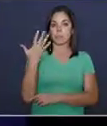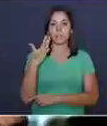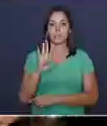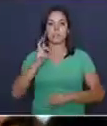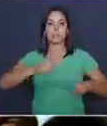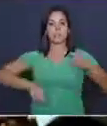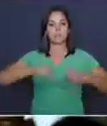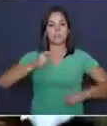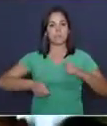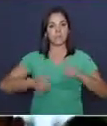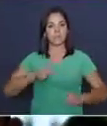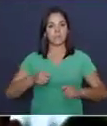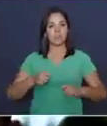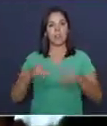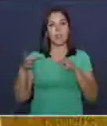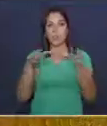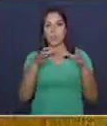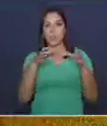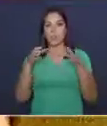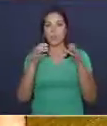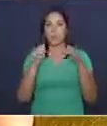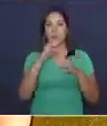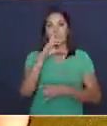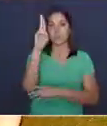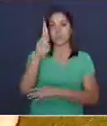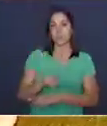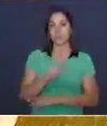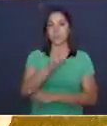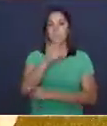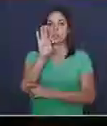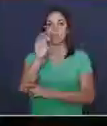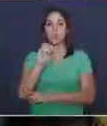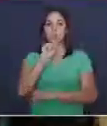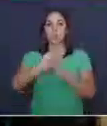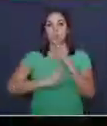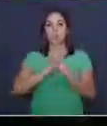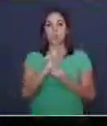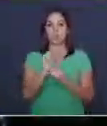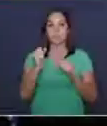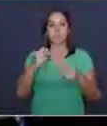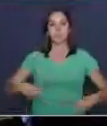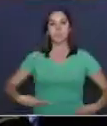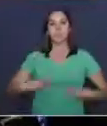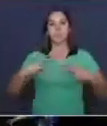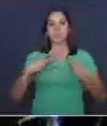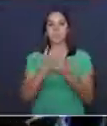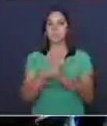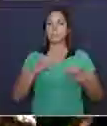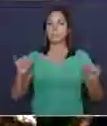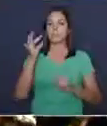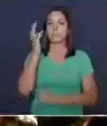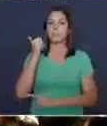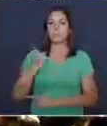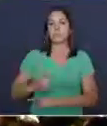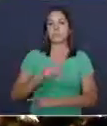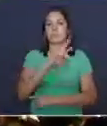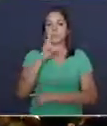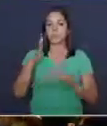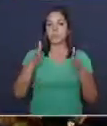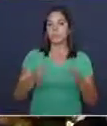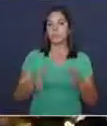El pasado 15 de septiembre, al cumplir Costa Rica 190 años de vida independiente, los y las